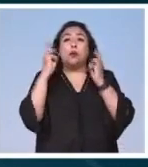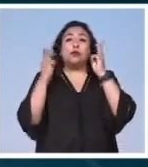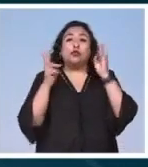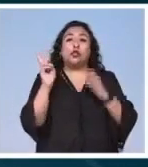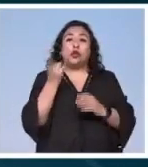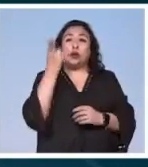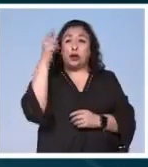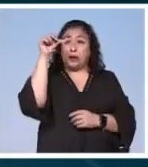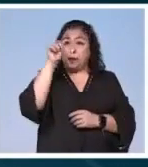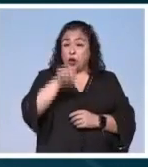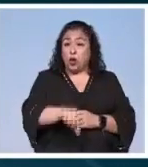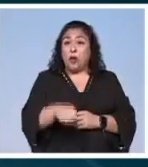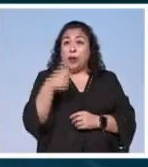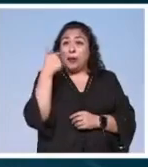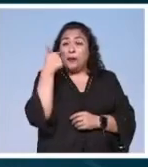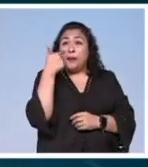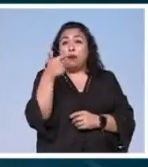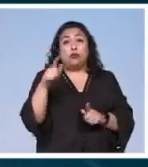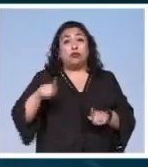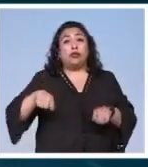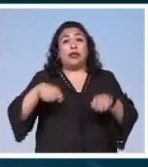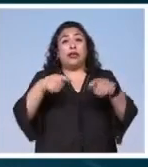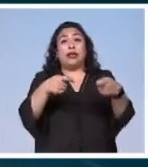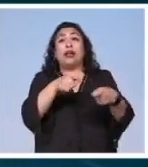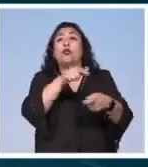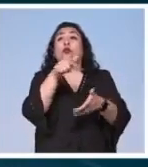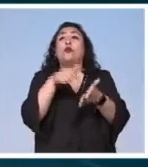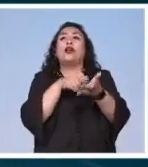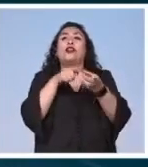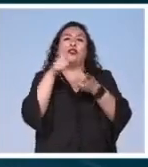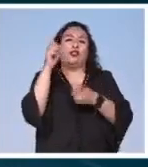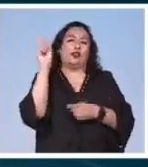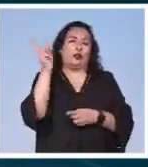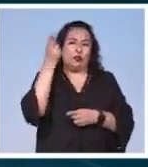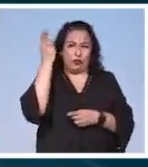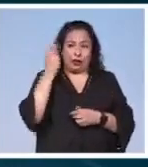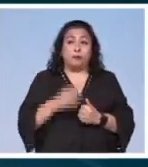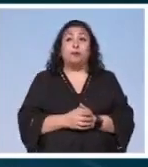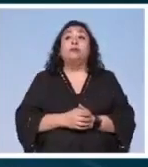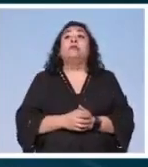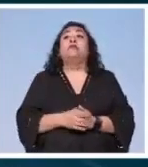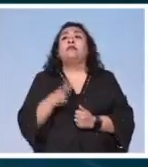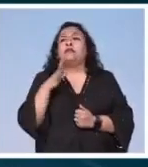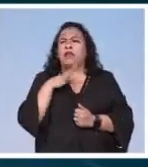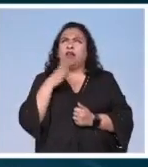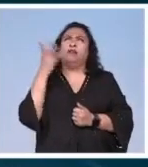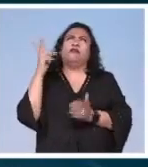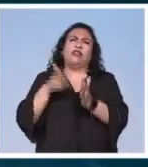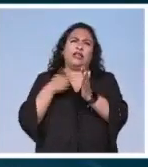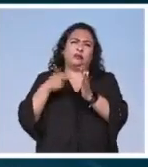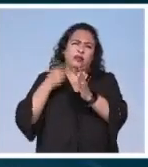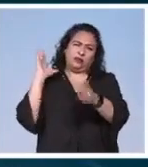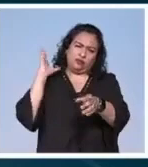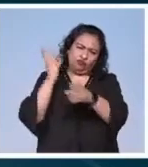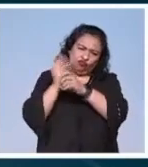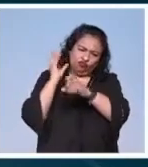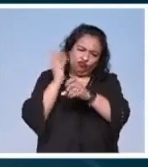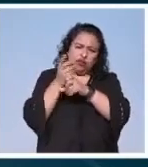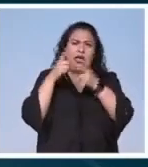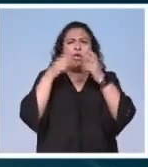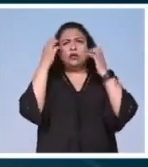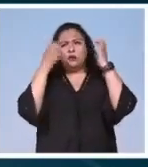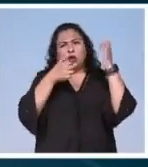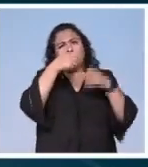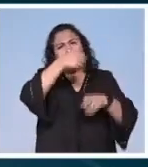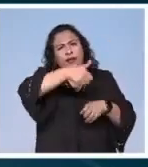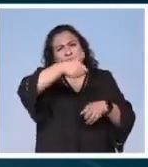hoy da cuenta de su legado en la máxima casa de estudios. Ha habido retrospectivas, ha habido exposiciones de cada uno